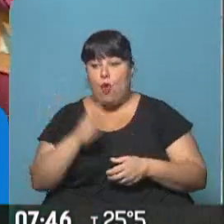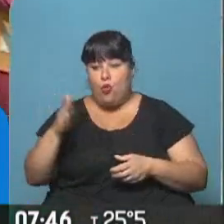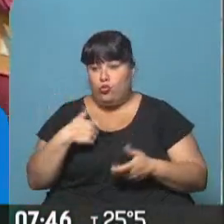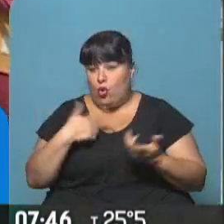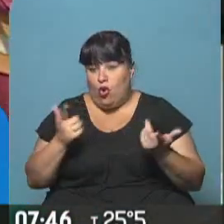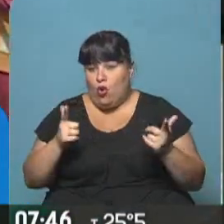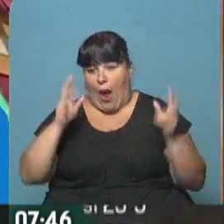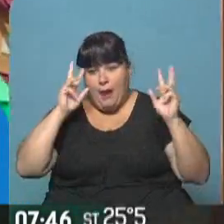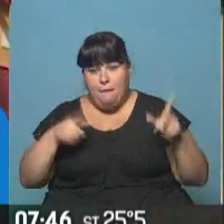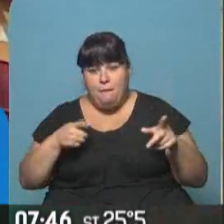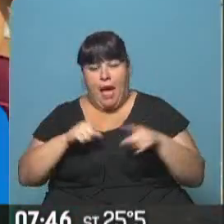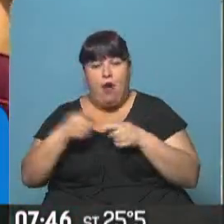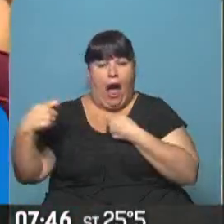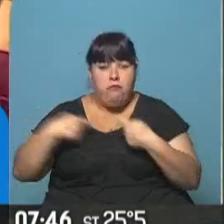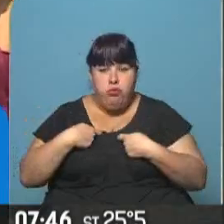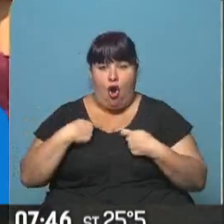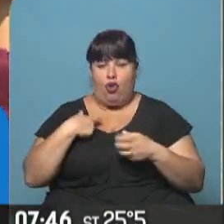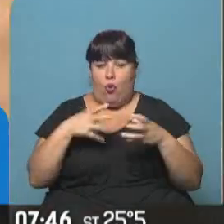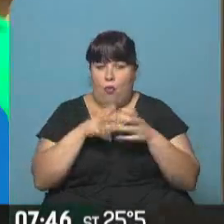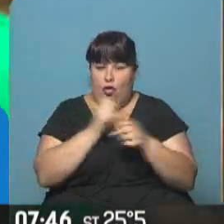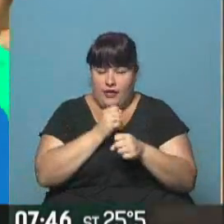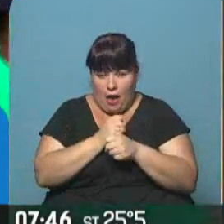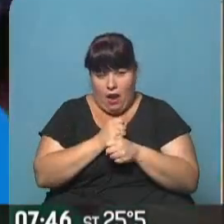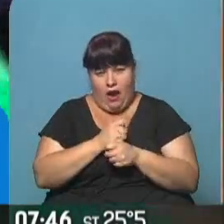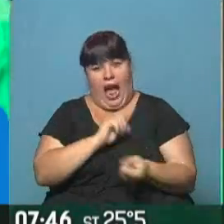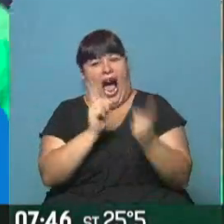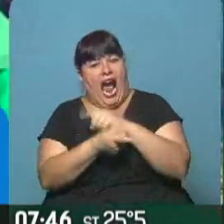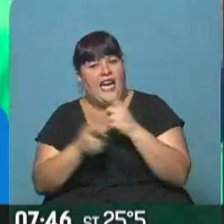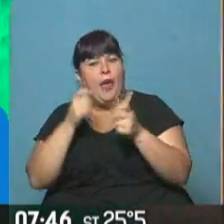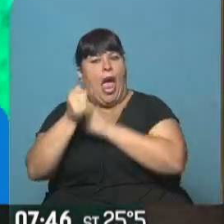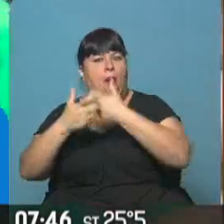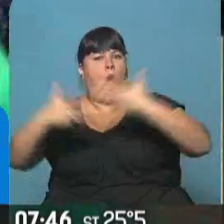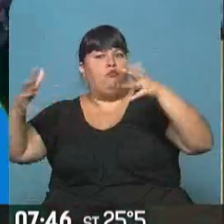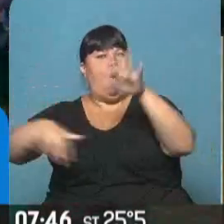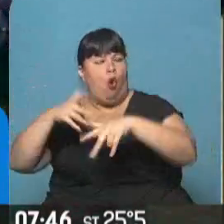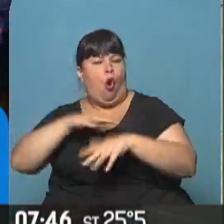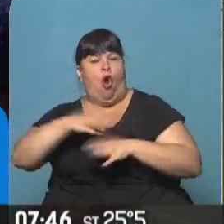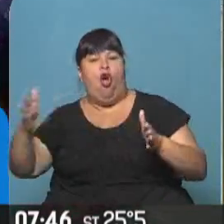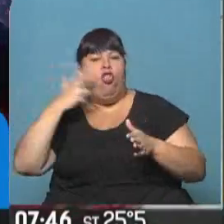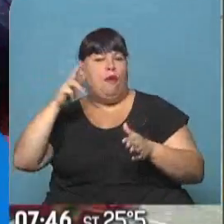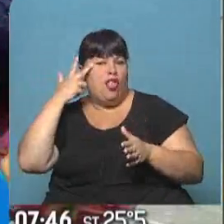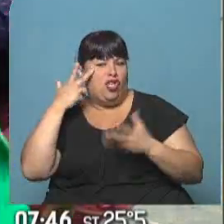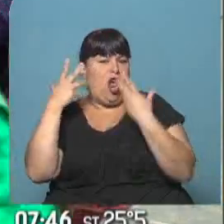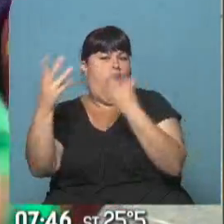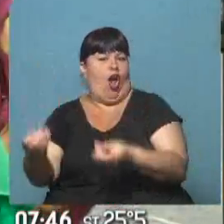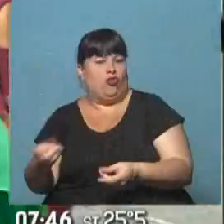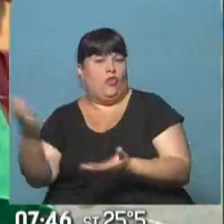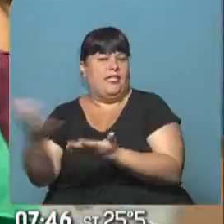que no tenemos política de apoyo a nuestro sector y por el contrario a los grandes productores ahora durante el 2018